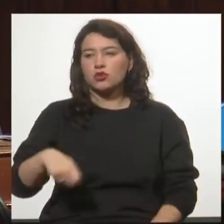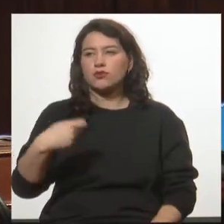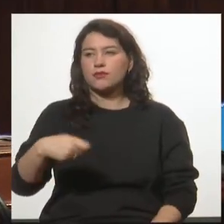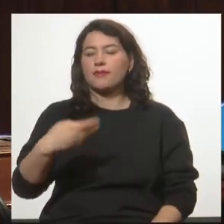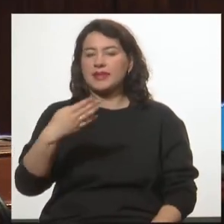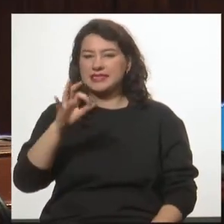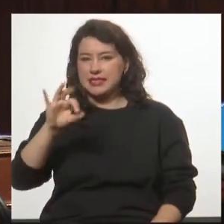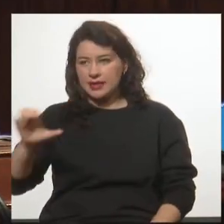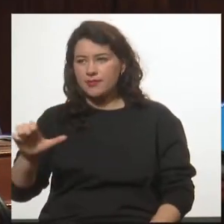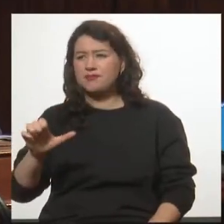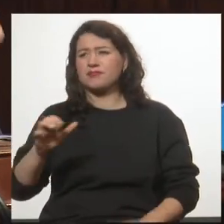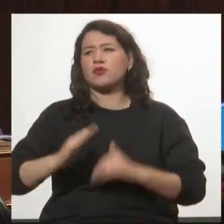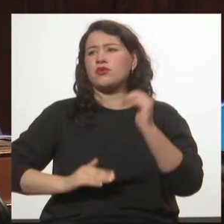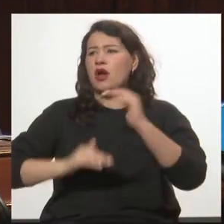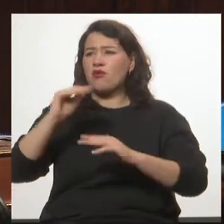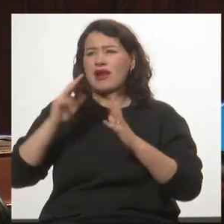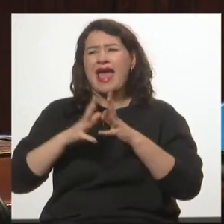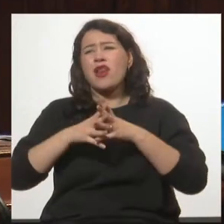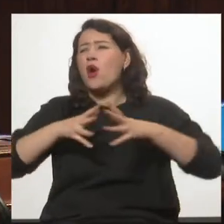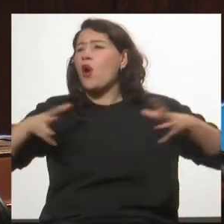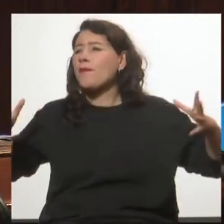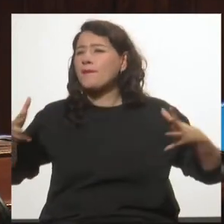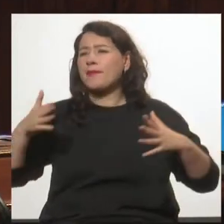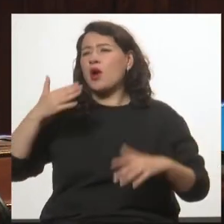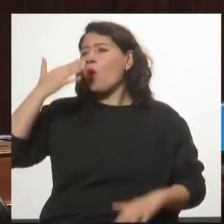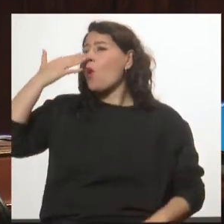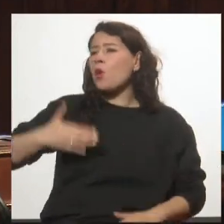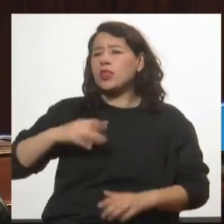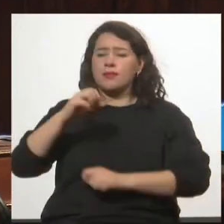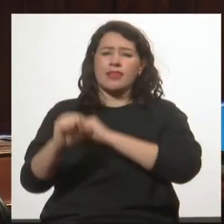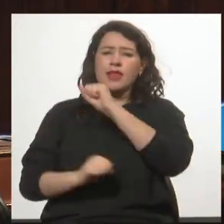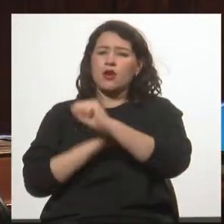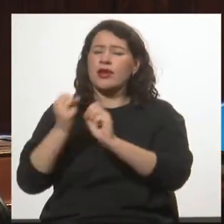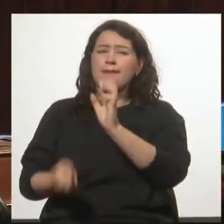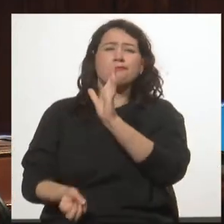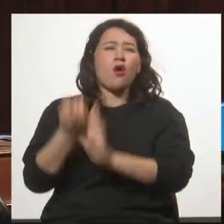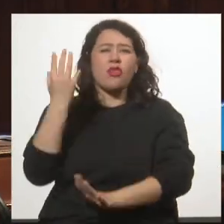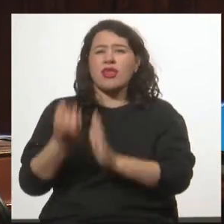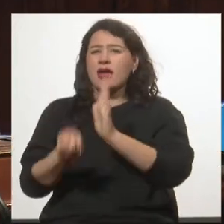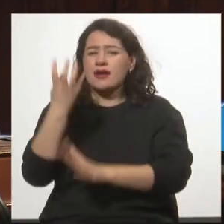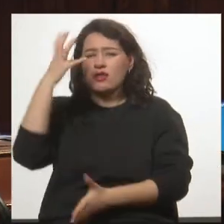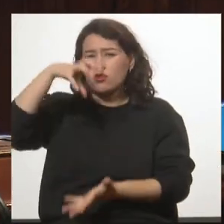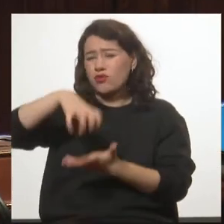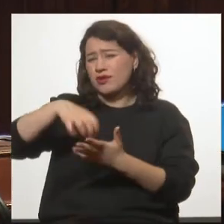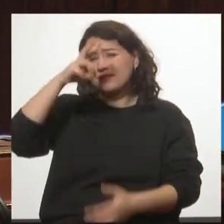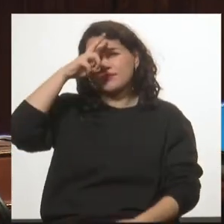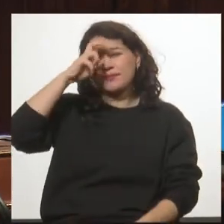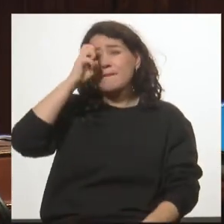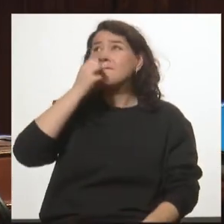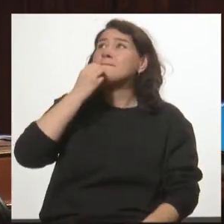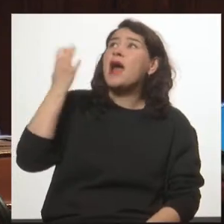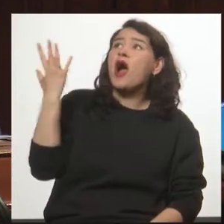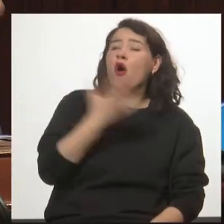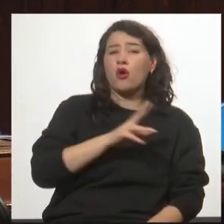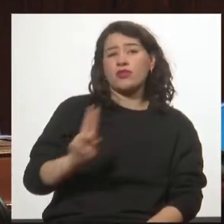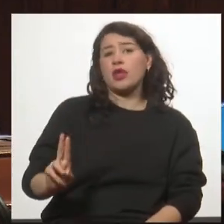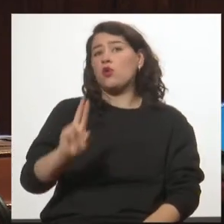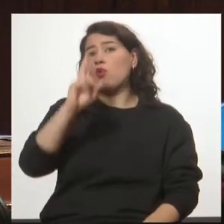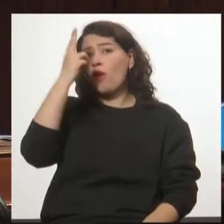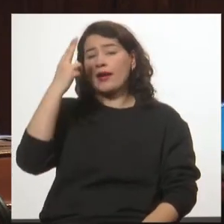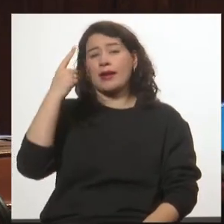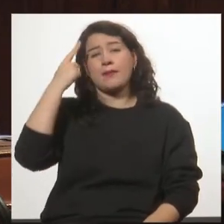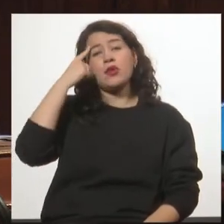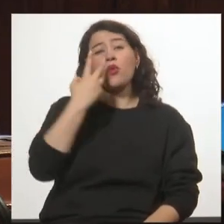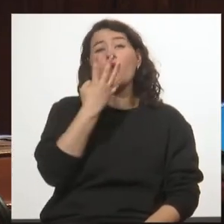última tecnología de un centro hospitalario la mejor seguramente del país que se proyectó en